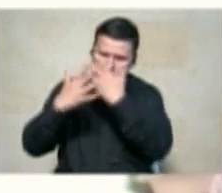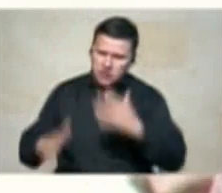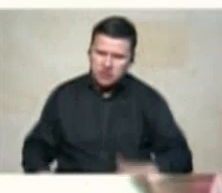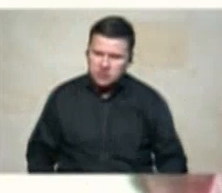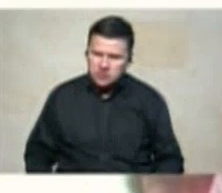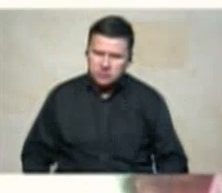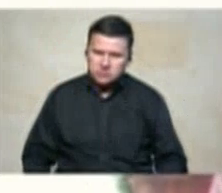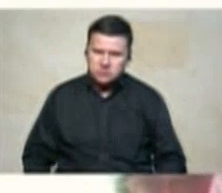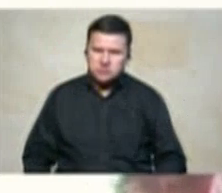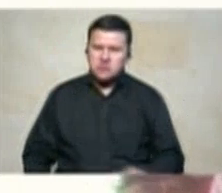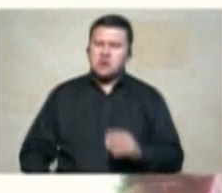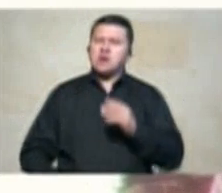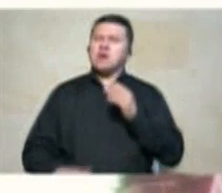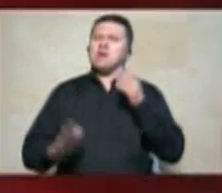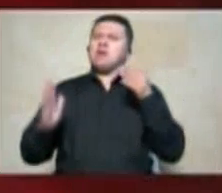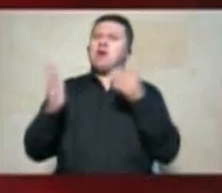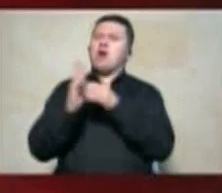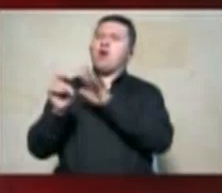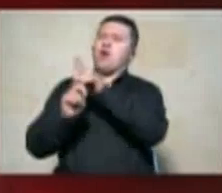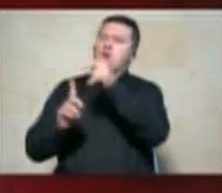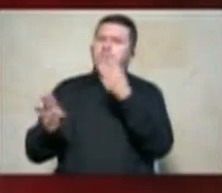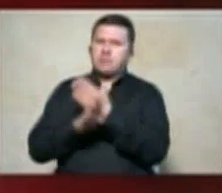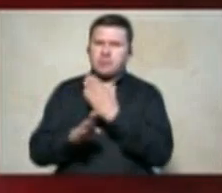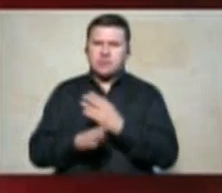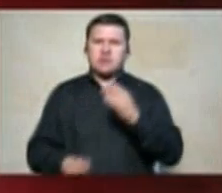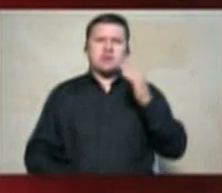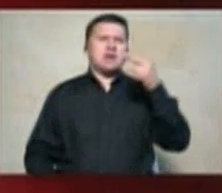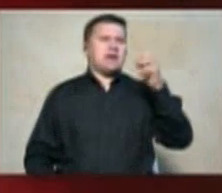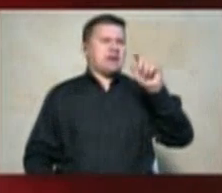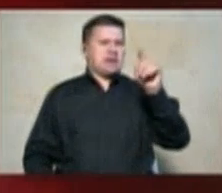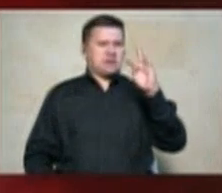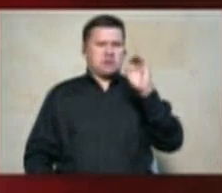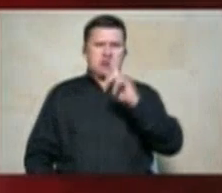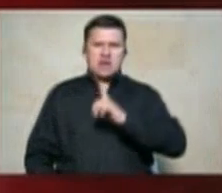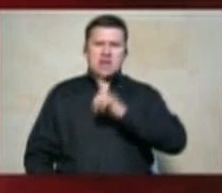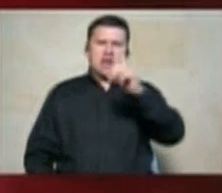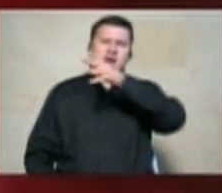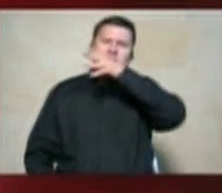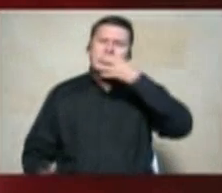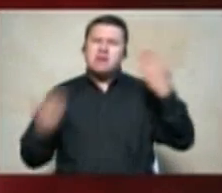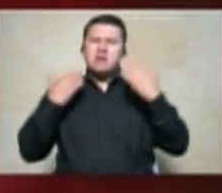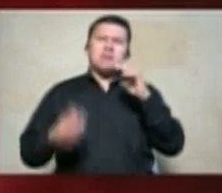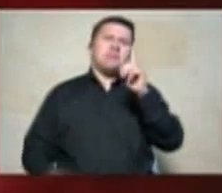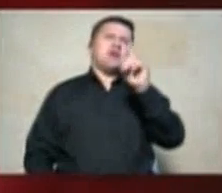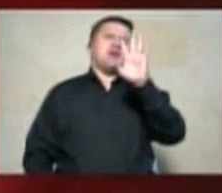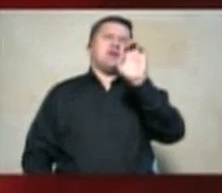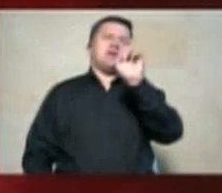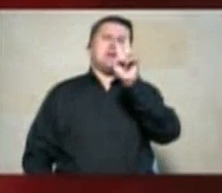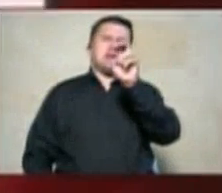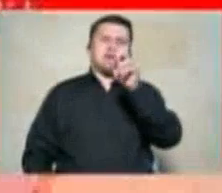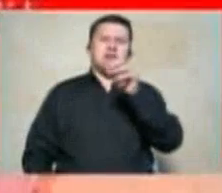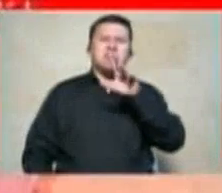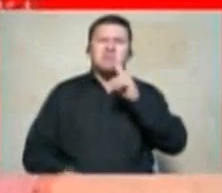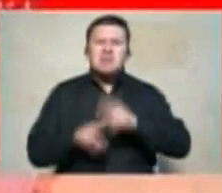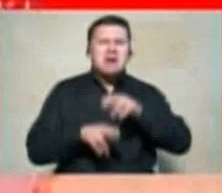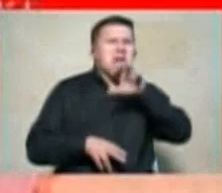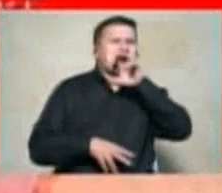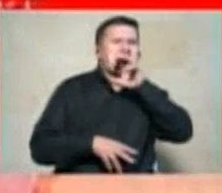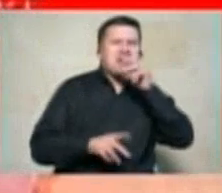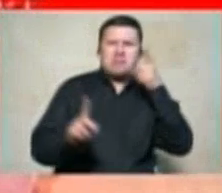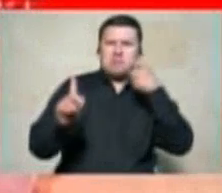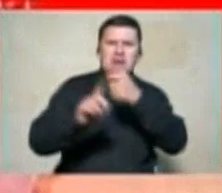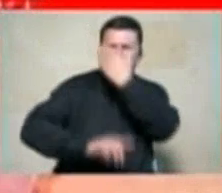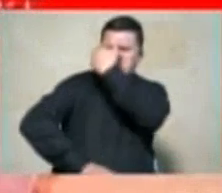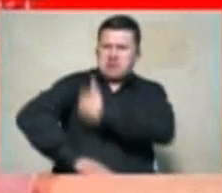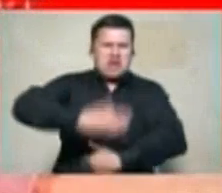líder campesino asesinado en el 97 por alias El Perro. Los descuartizaron a todos, a mi hermano lo dejaron en 9 pedazos.